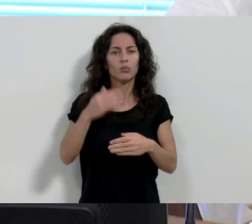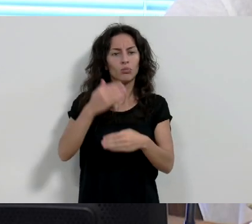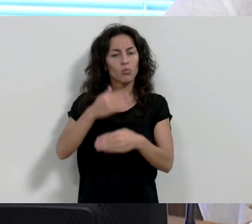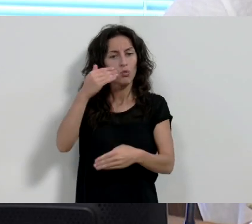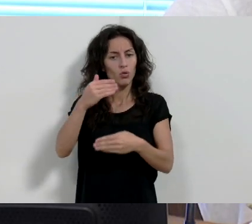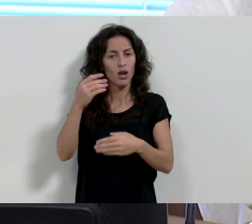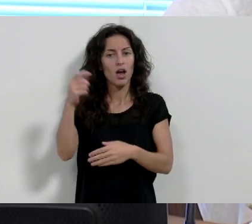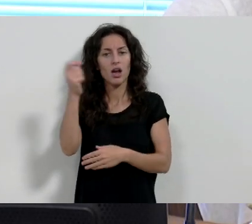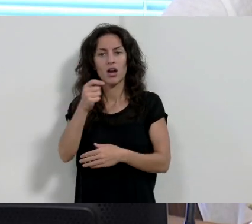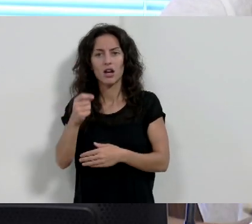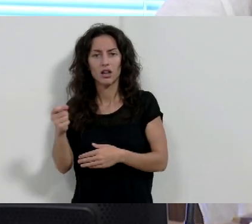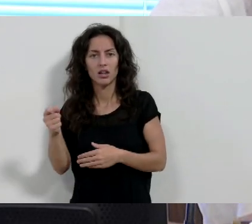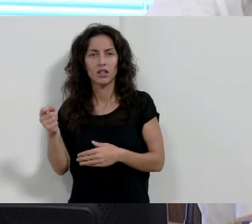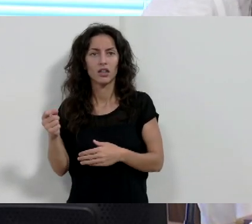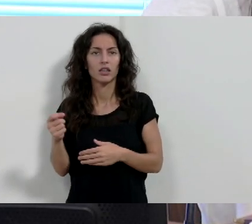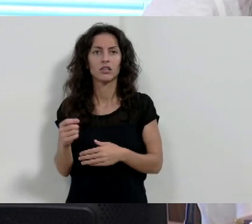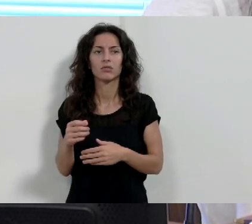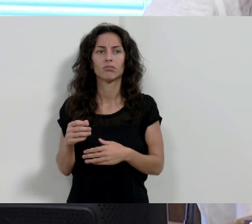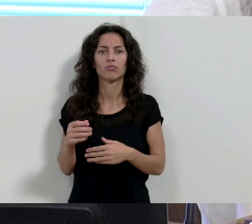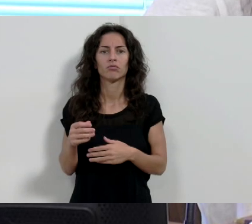atractivo ese mural o que se quede bien,